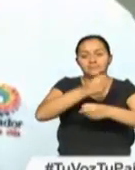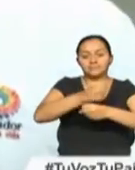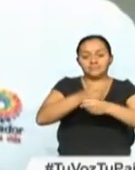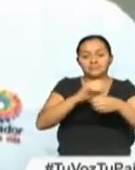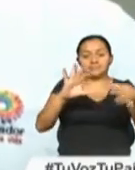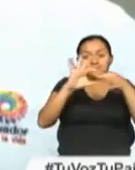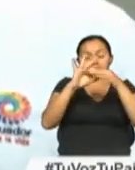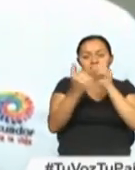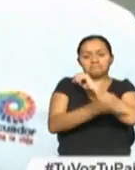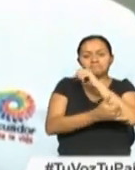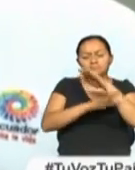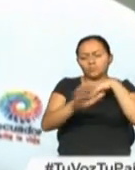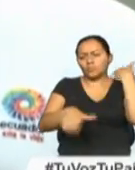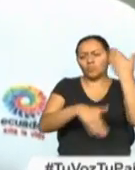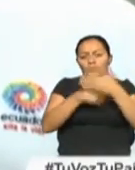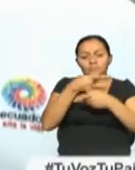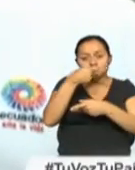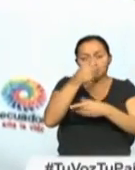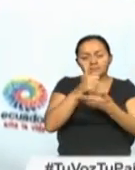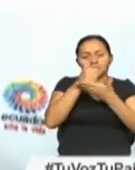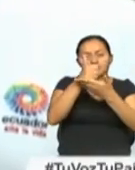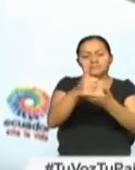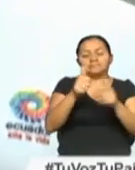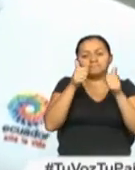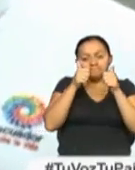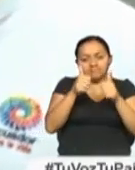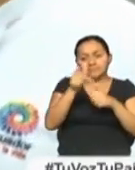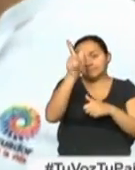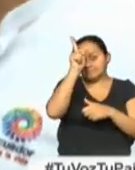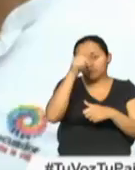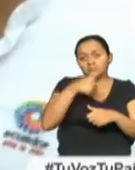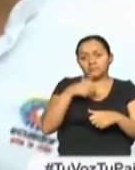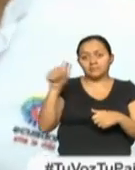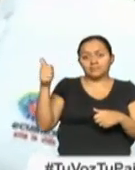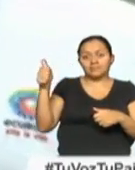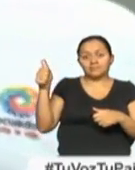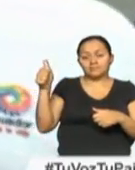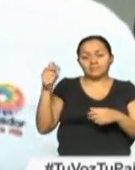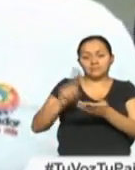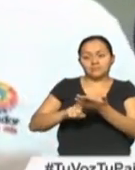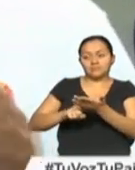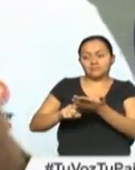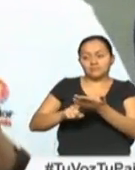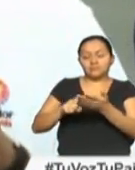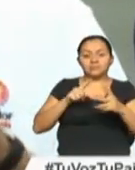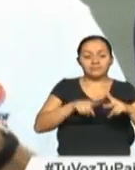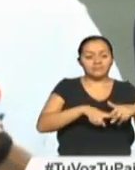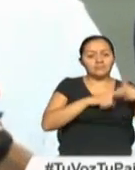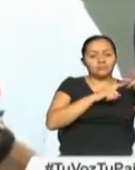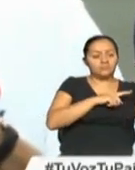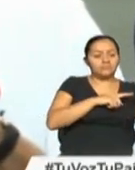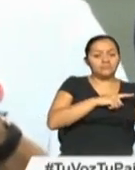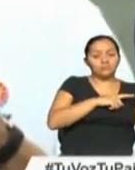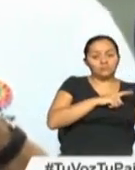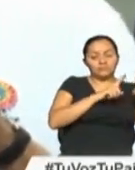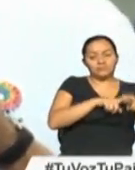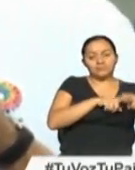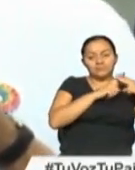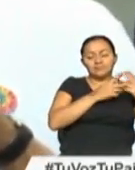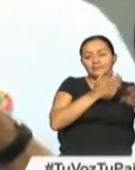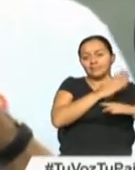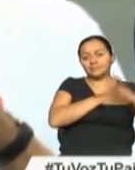países hermanos por el bien de nuestros pueblos. Con Perú ya llevamos 10. Contigo empezamos en el 2012, en